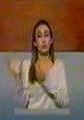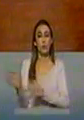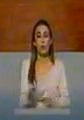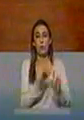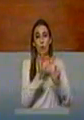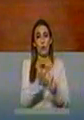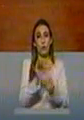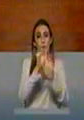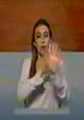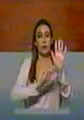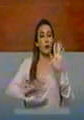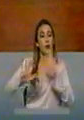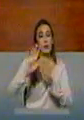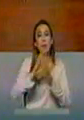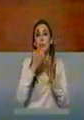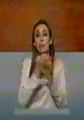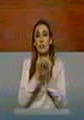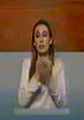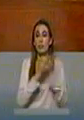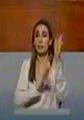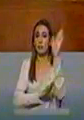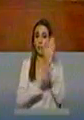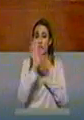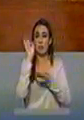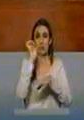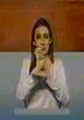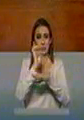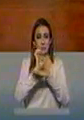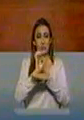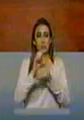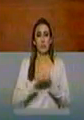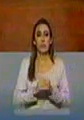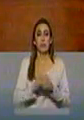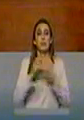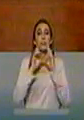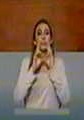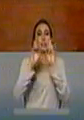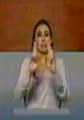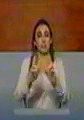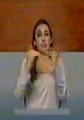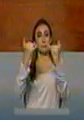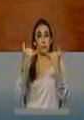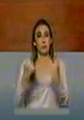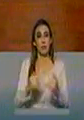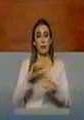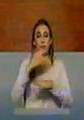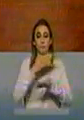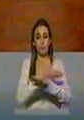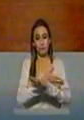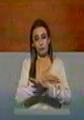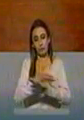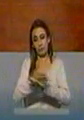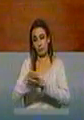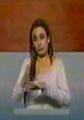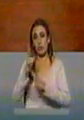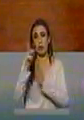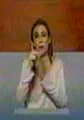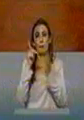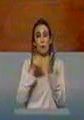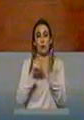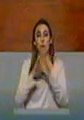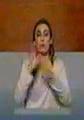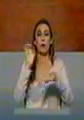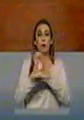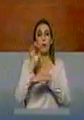rubro económico para el desarrollo de Ecuador? Trataremos de contestar estas preguntas a lo largo de este programa, Ecuador